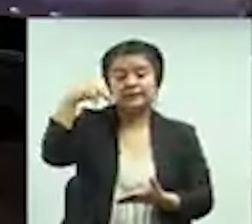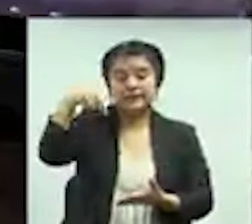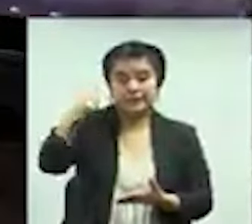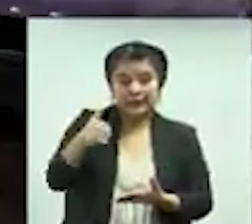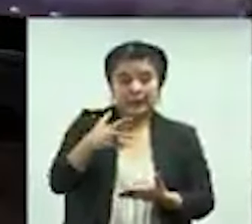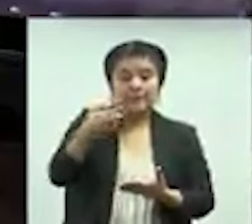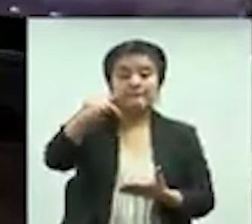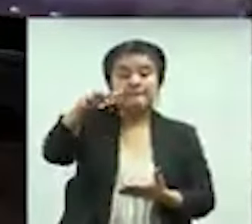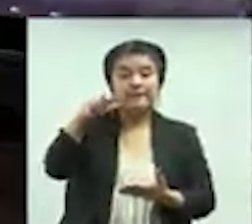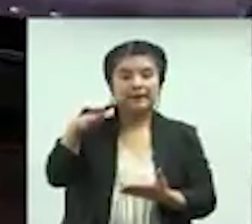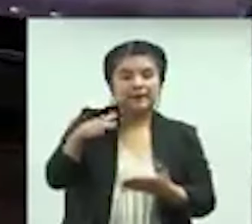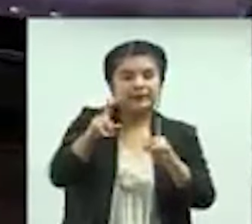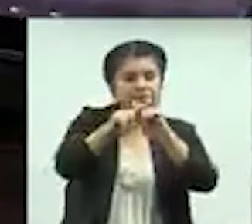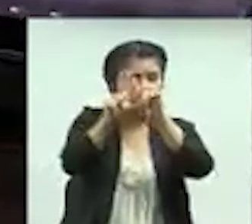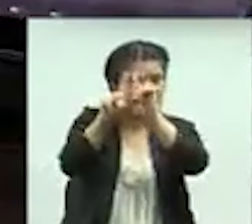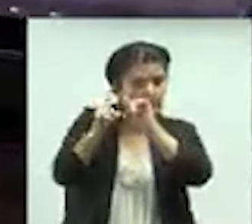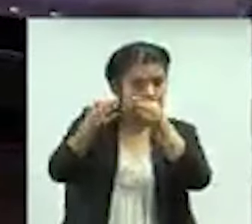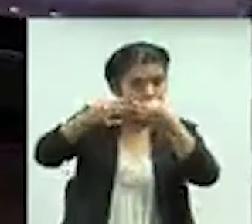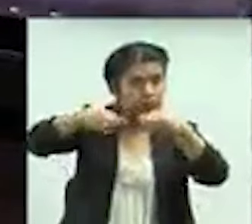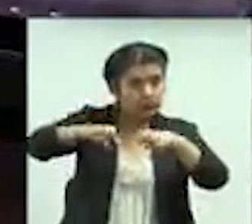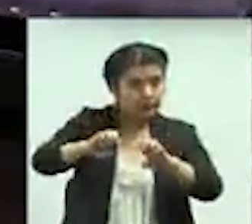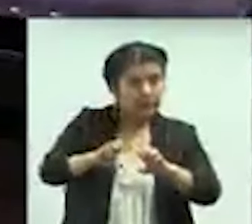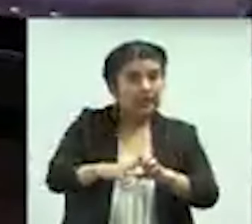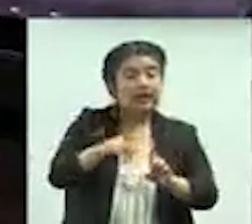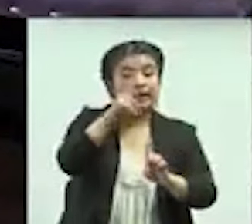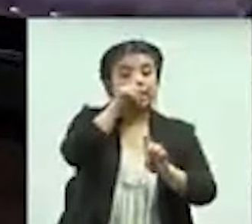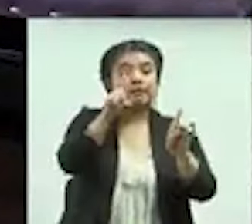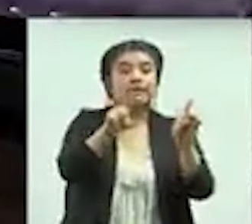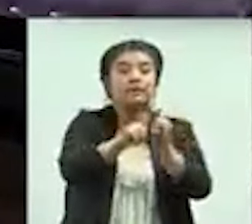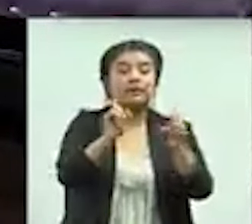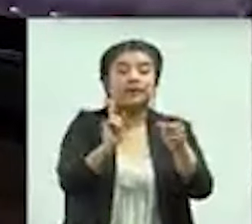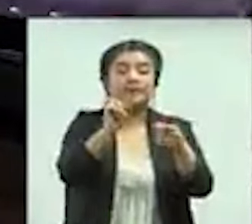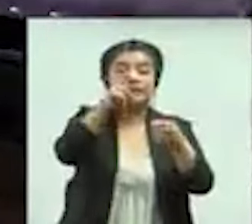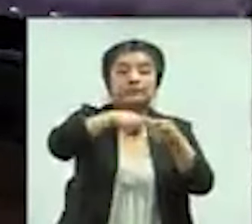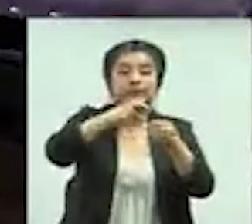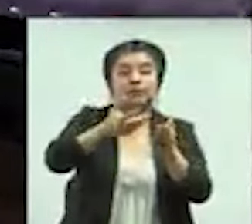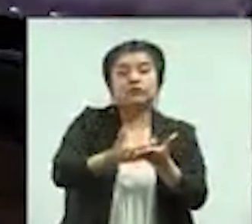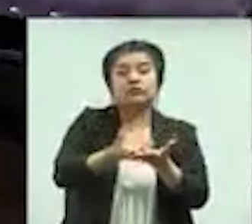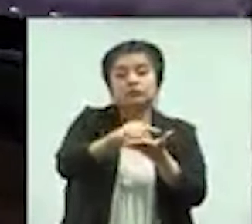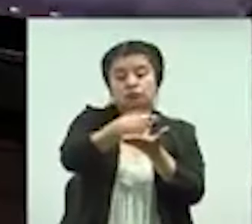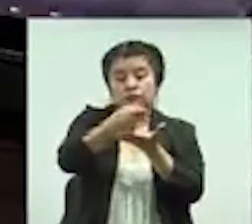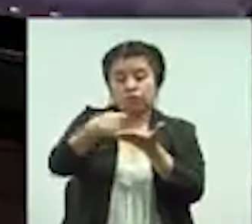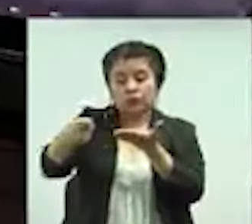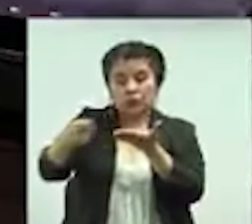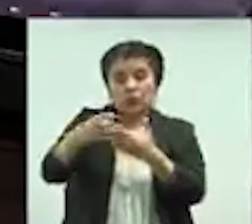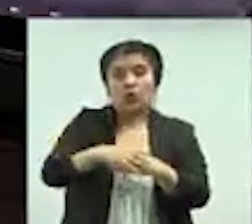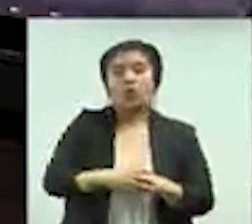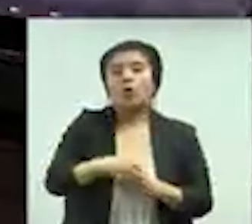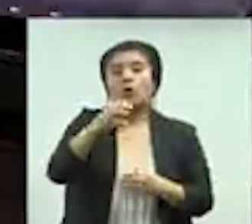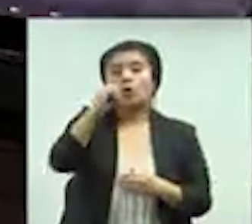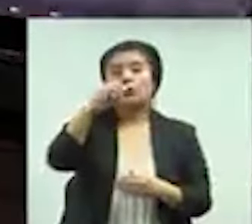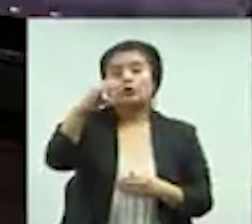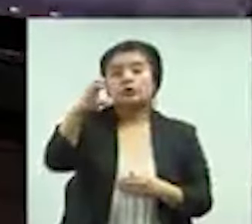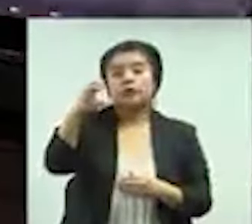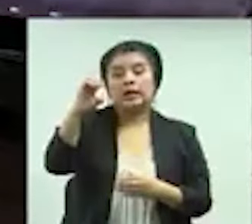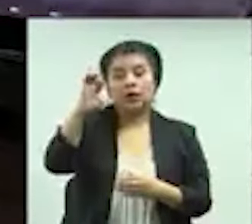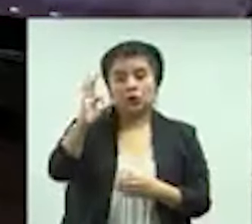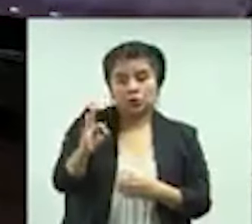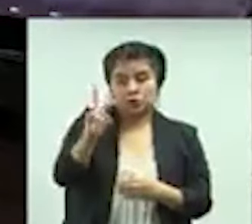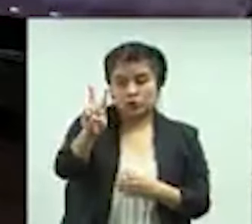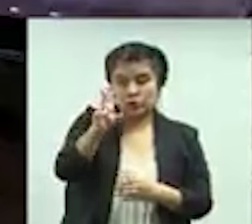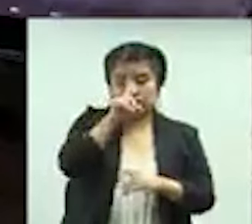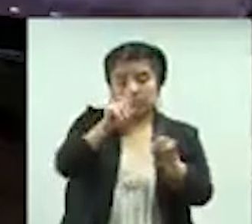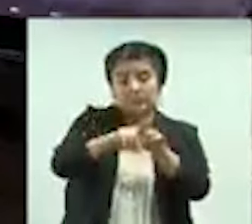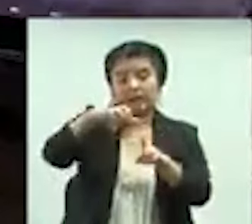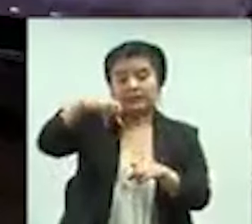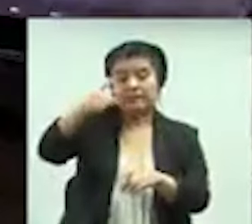paz en numerosas ocasiones. Estas incluyen la suscripción de los acuerdos de Oslo II, la promoción de la causa palestina a través